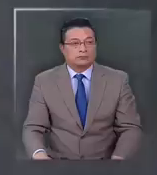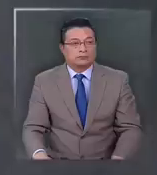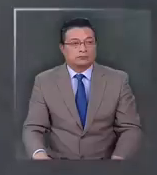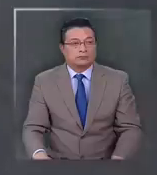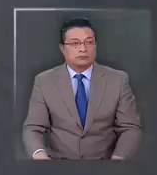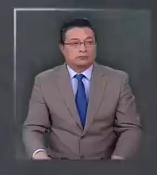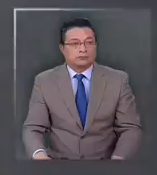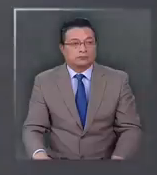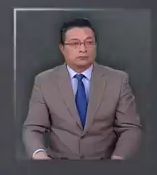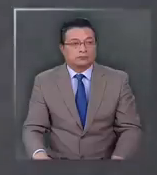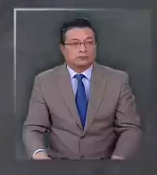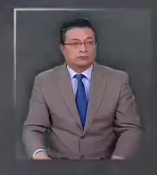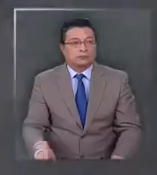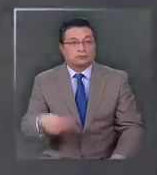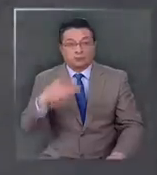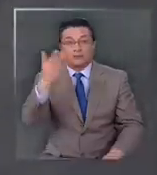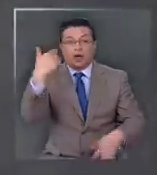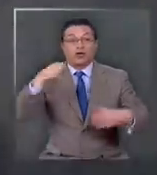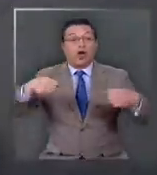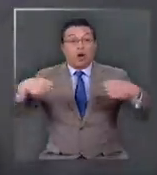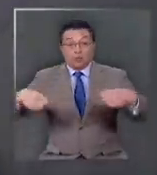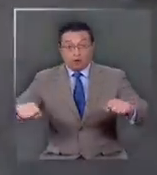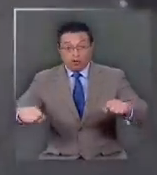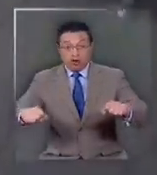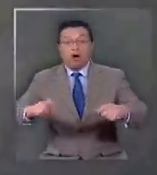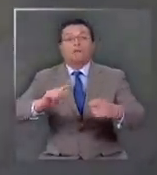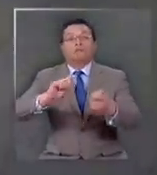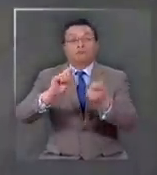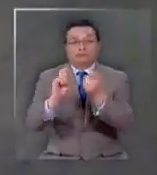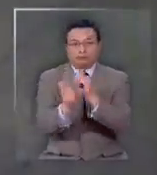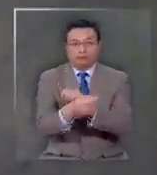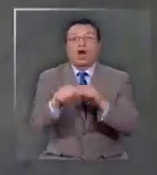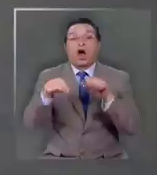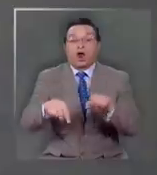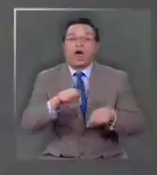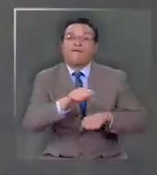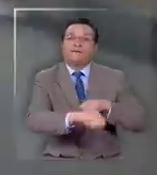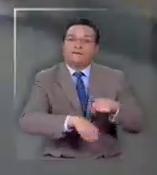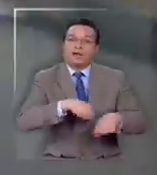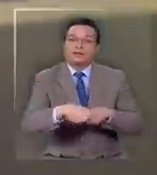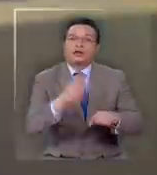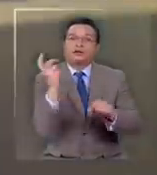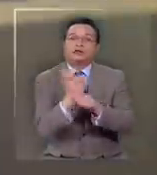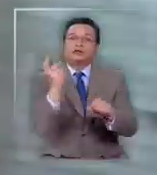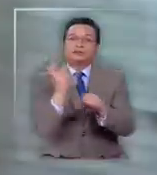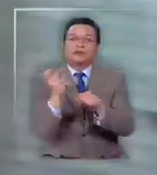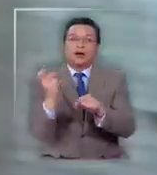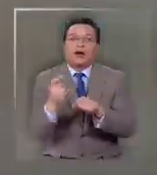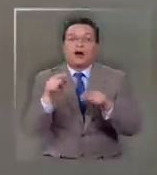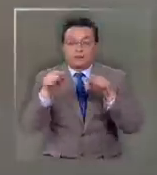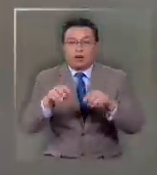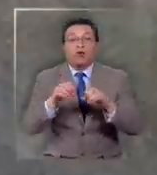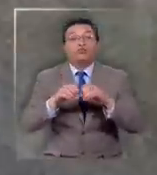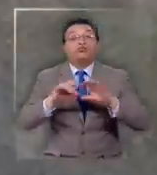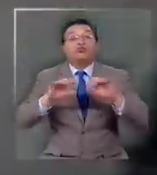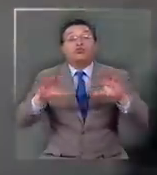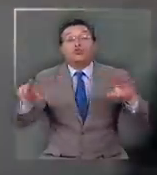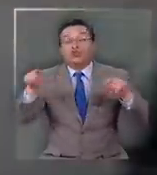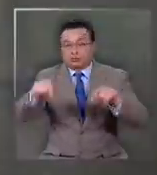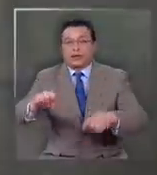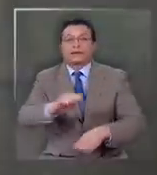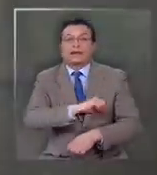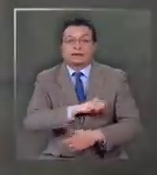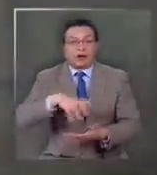creería usted que los famosos motochorros evolucionaron ahora son los denominados vice chorros los que abundan en el casco histórico de santiago